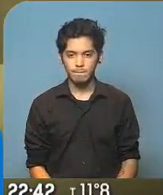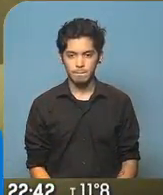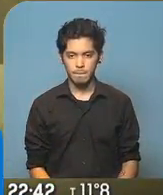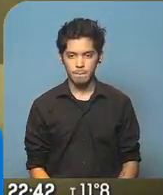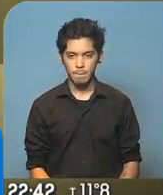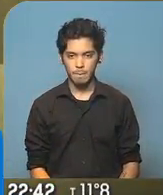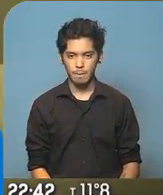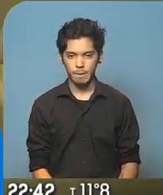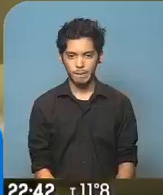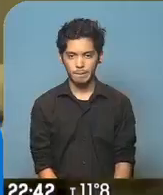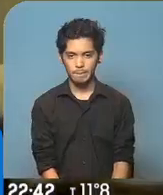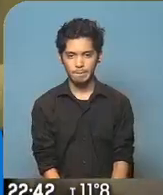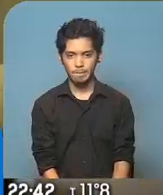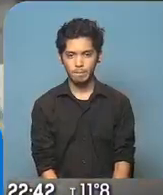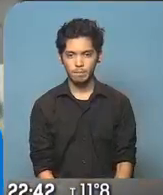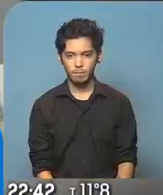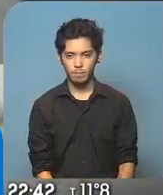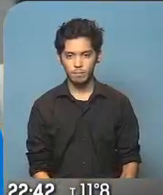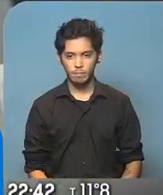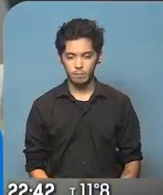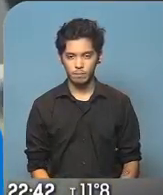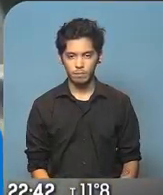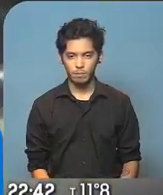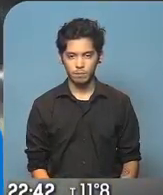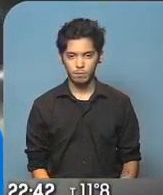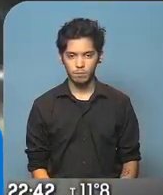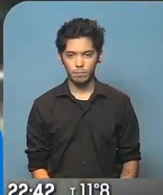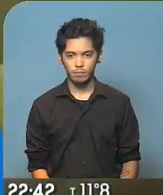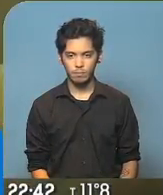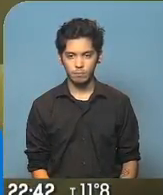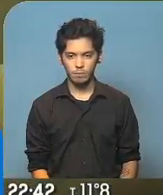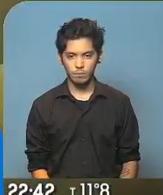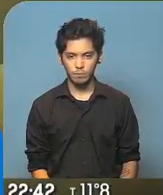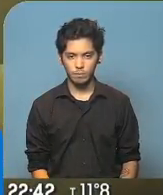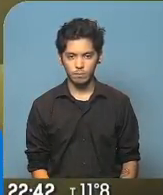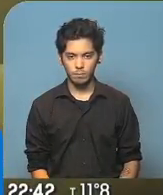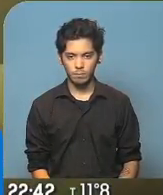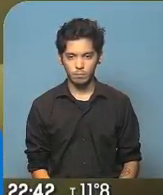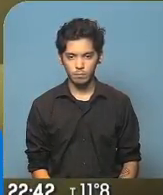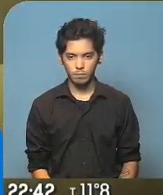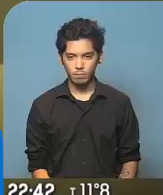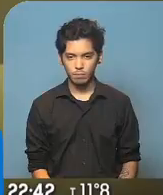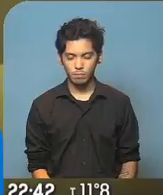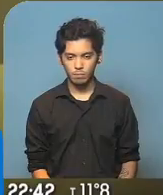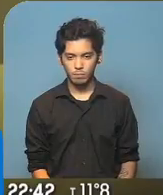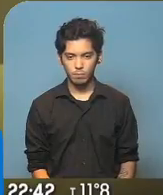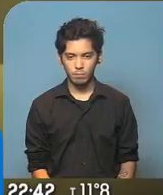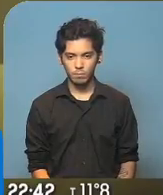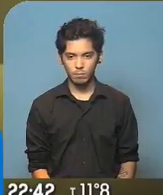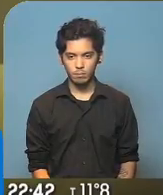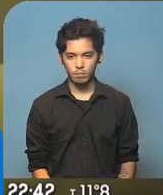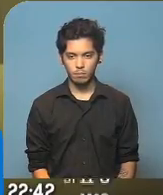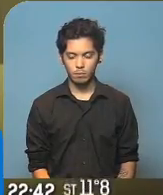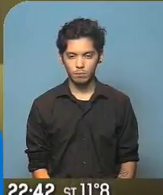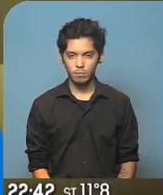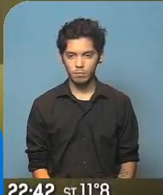compra de delegado, sabe, 8 anos depois. Nunca, veja, nunca, em nenhum momento, veja, eu inclusive